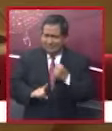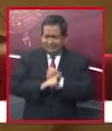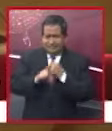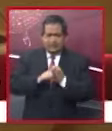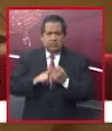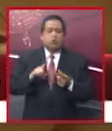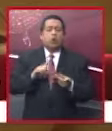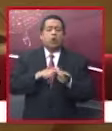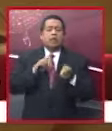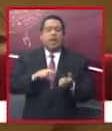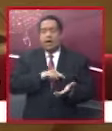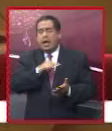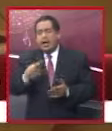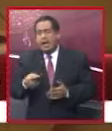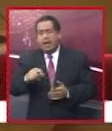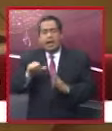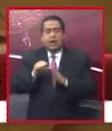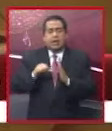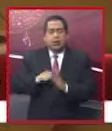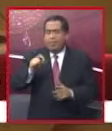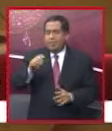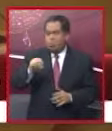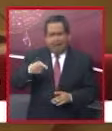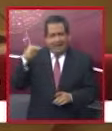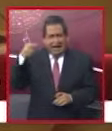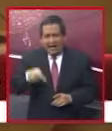problema está en el artículo